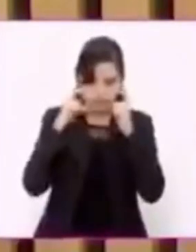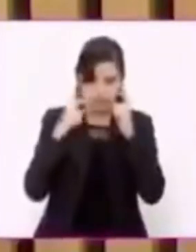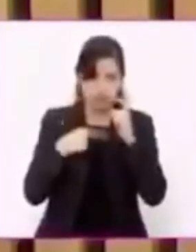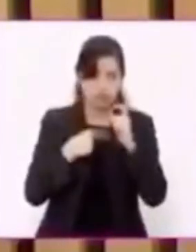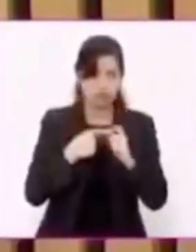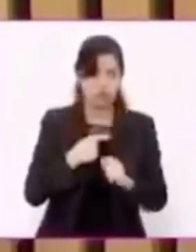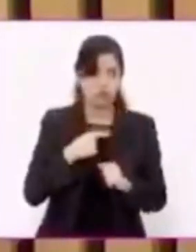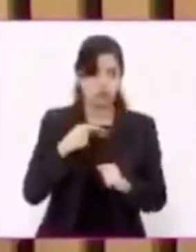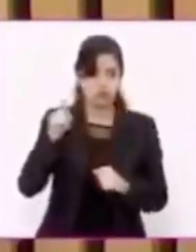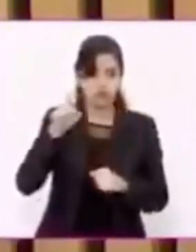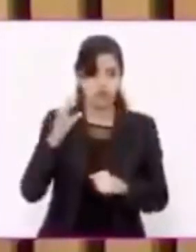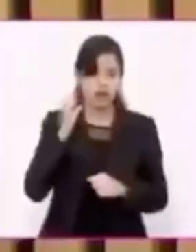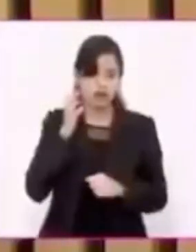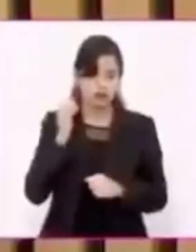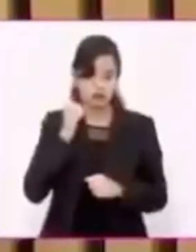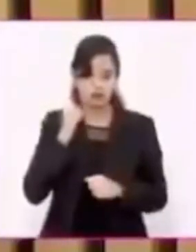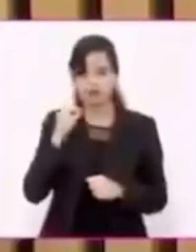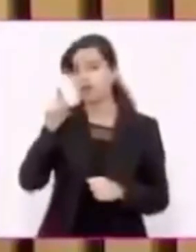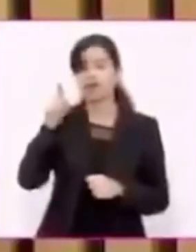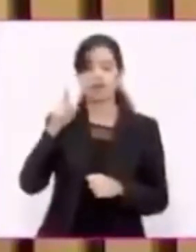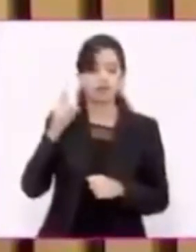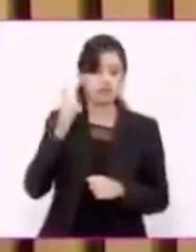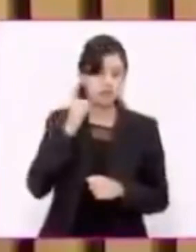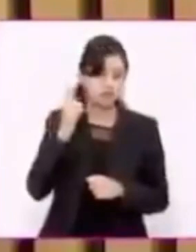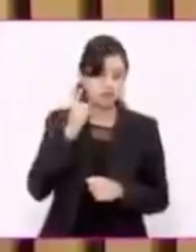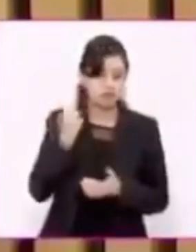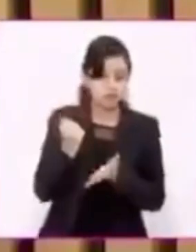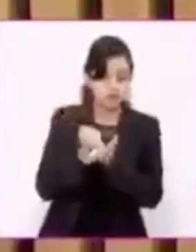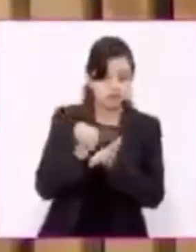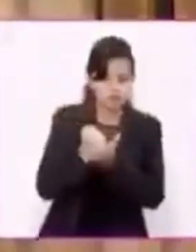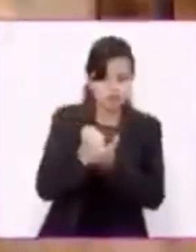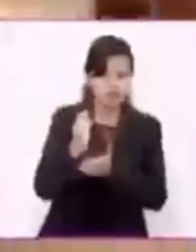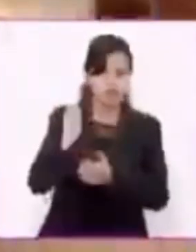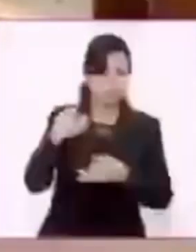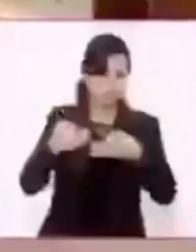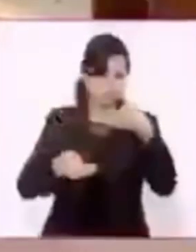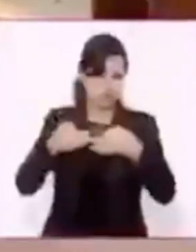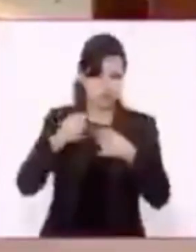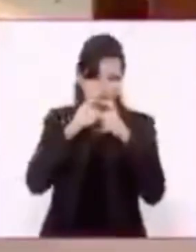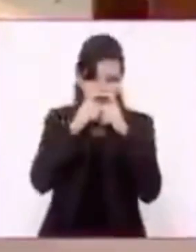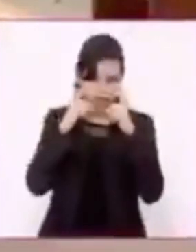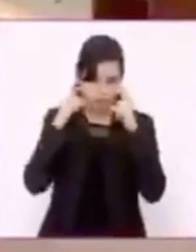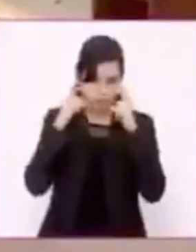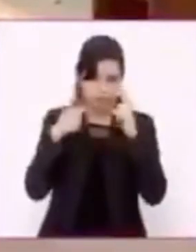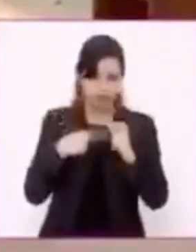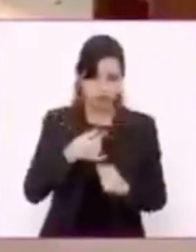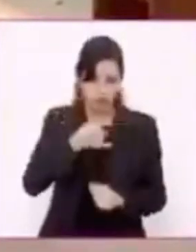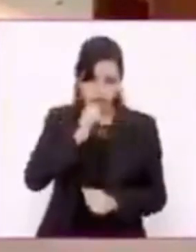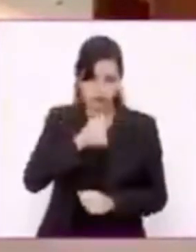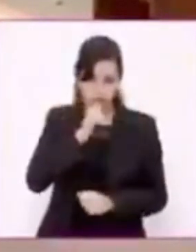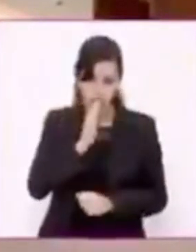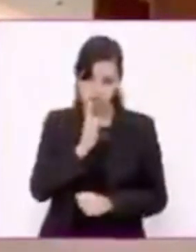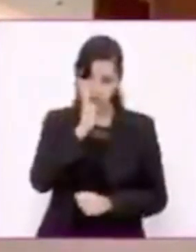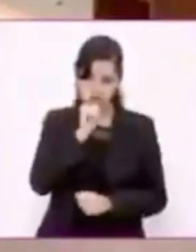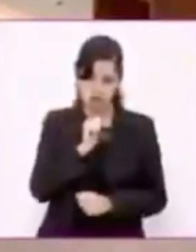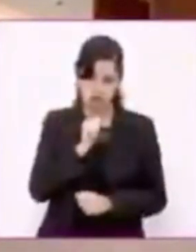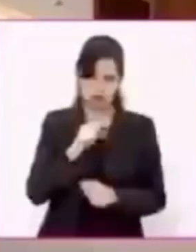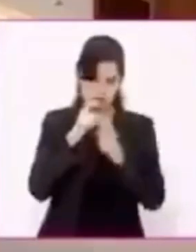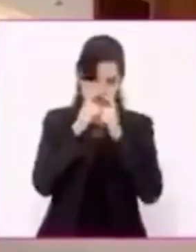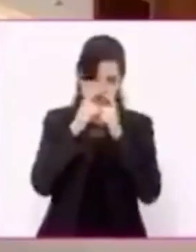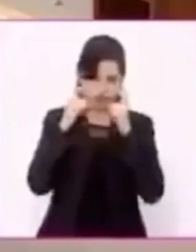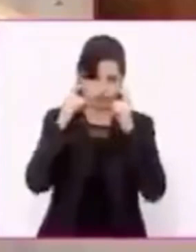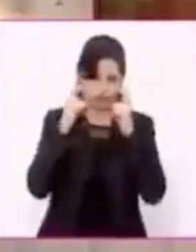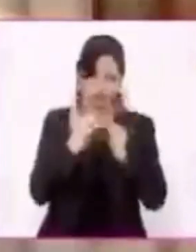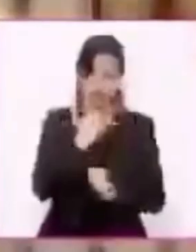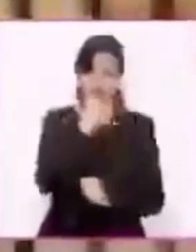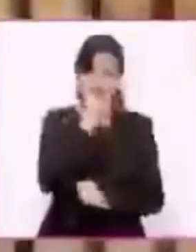lo hago en la tribuna de la Cámara, ni se le exige a ningún legislador en la tribuna de la Cámara, y no puedo tomar agua y tener el